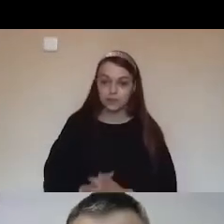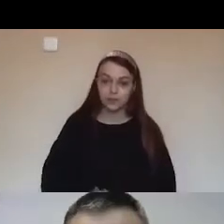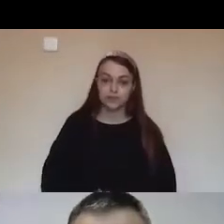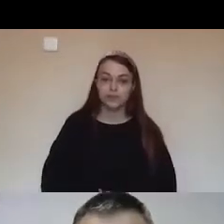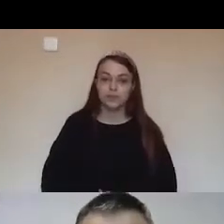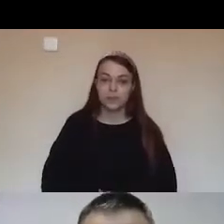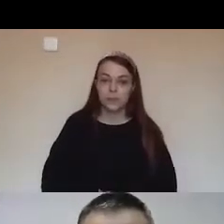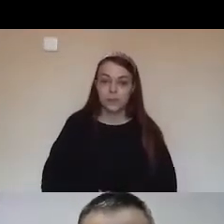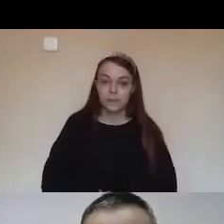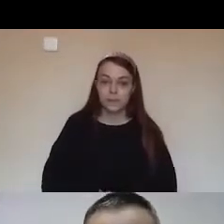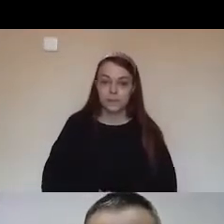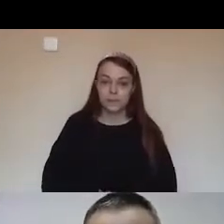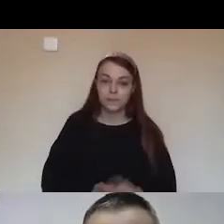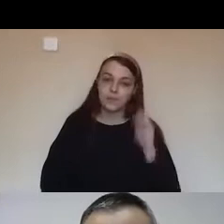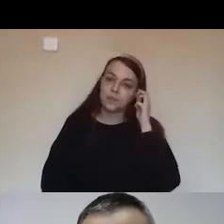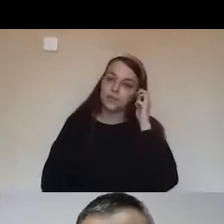Bien,